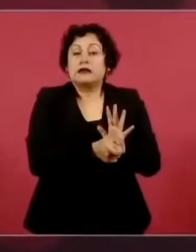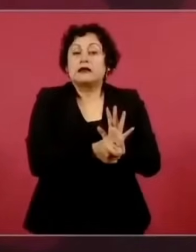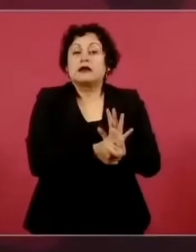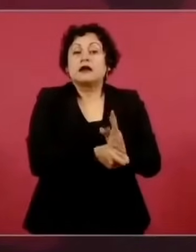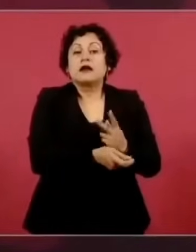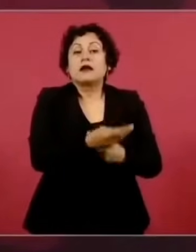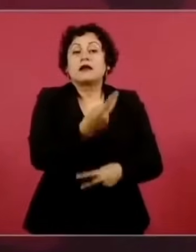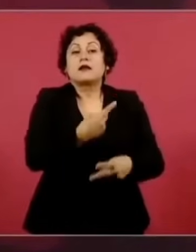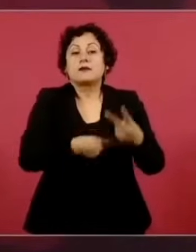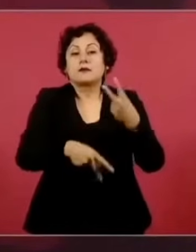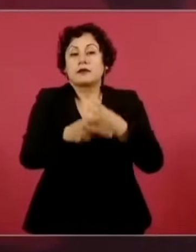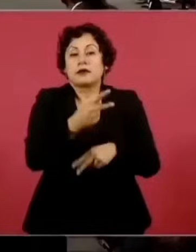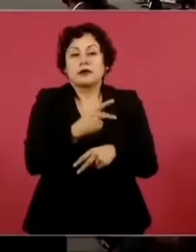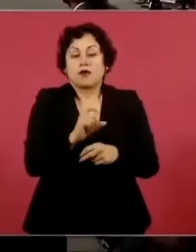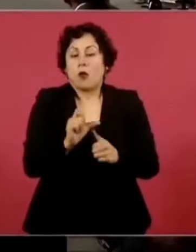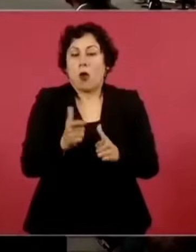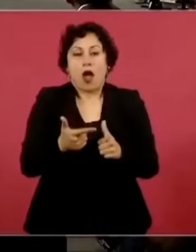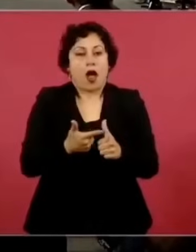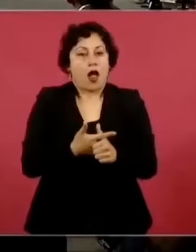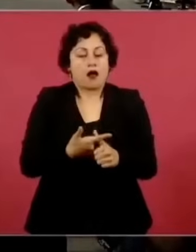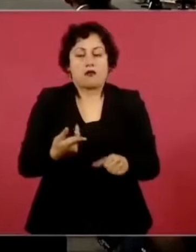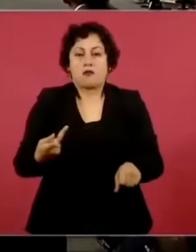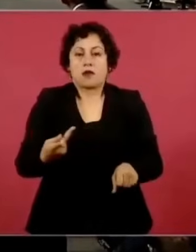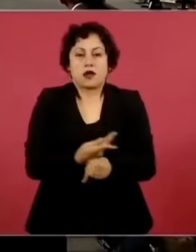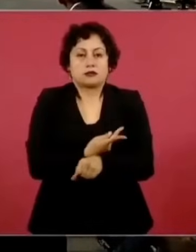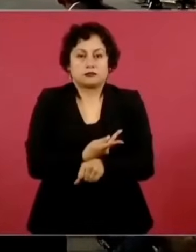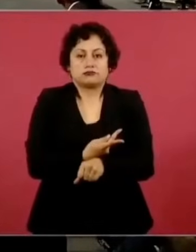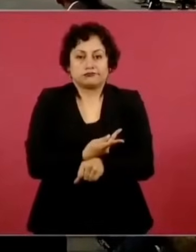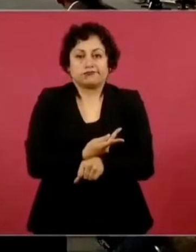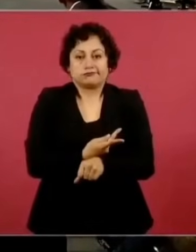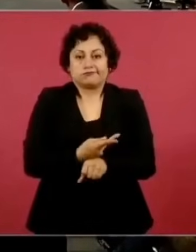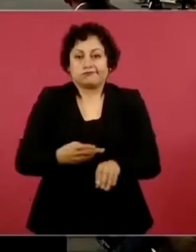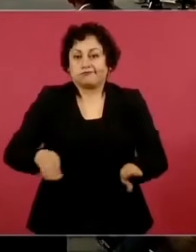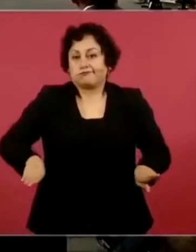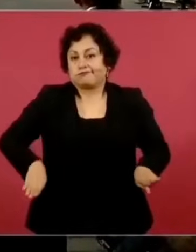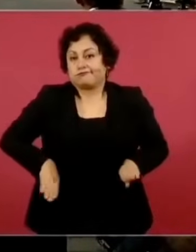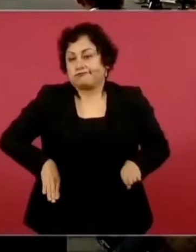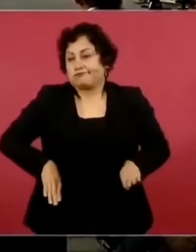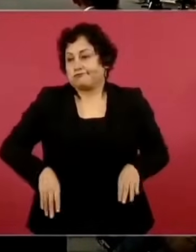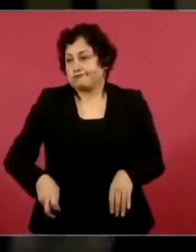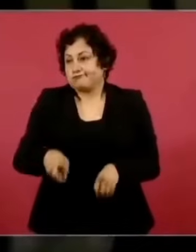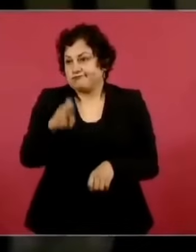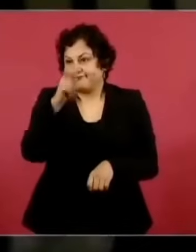una reacción conservadora muy fuerte.